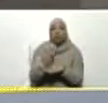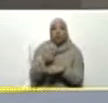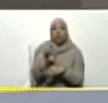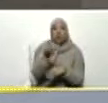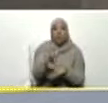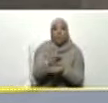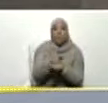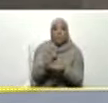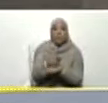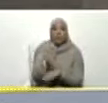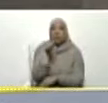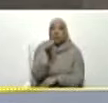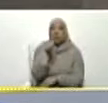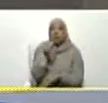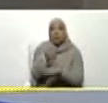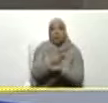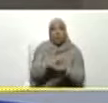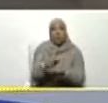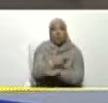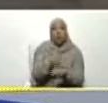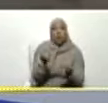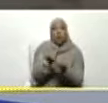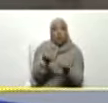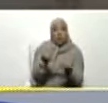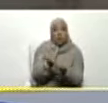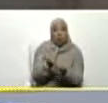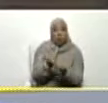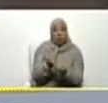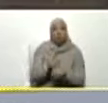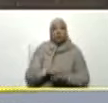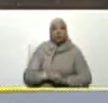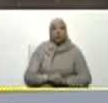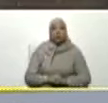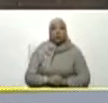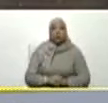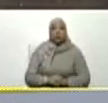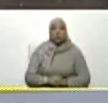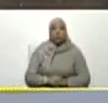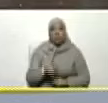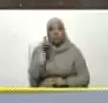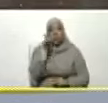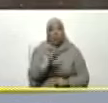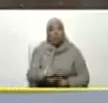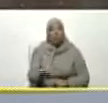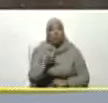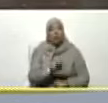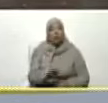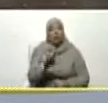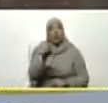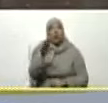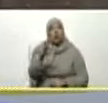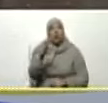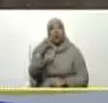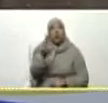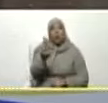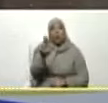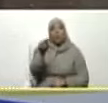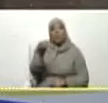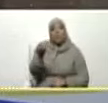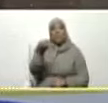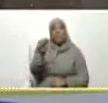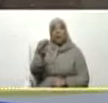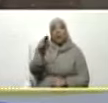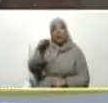el ministro de Agua, con el ministro de Obras Públicas, para que el pueblo de Cumanacoa